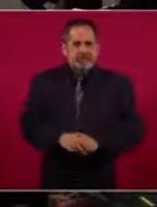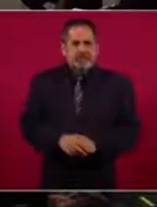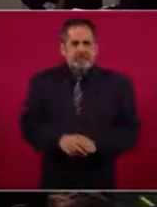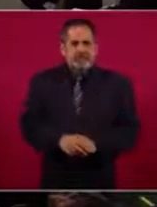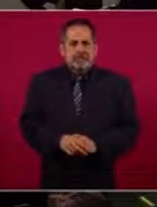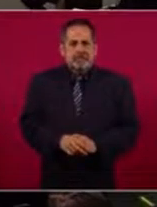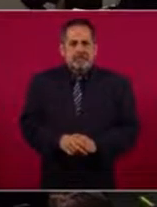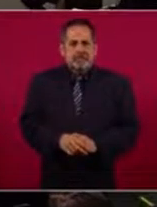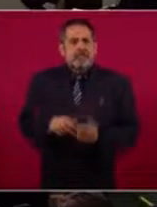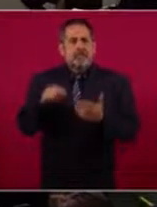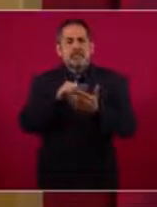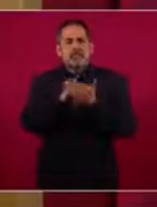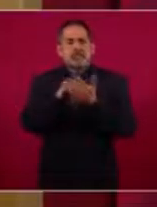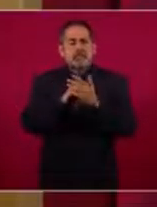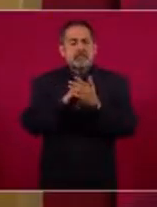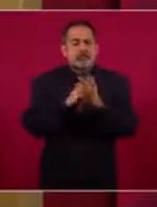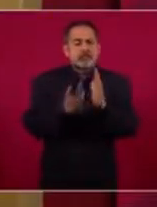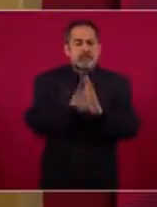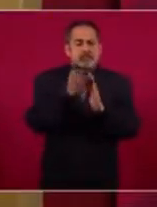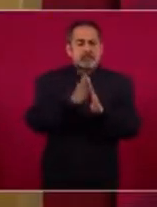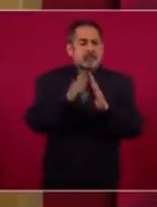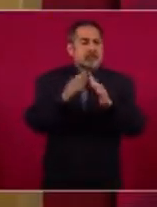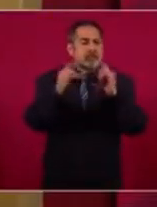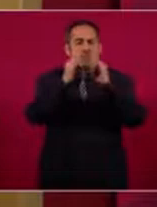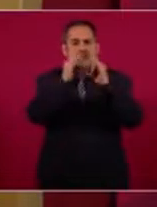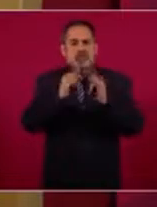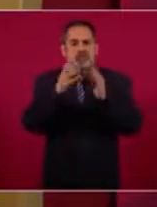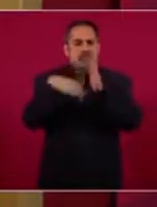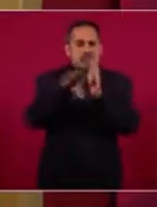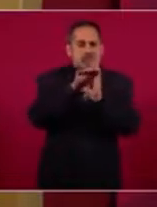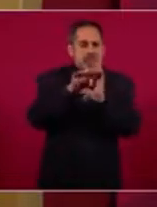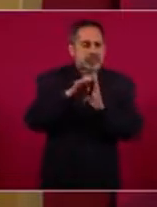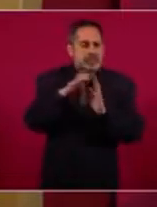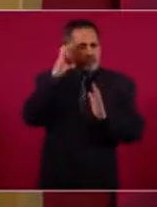las instalaciones de la Guardia Nacional que tenemos en Guanajuato,